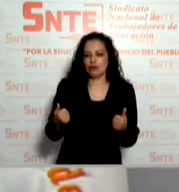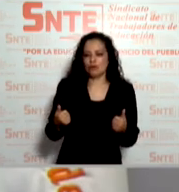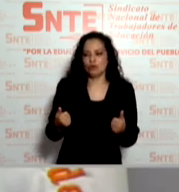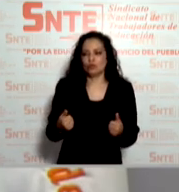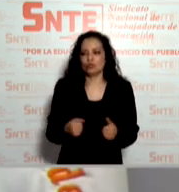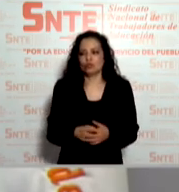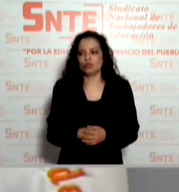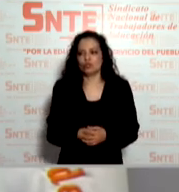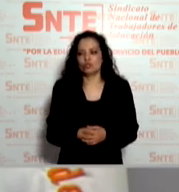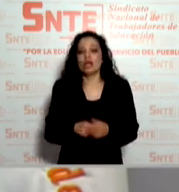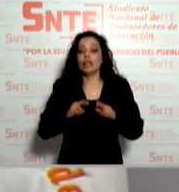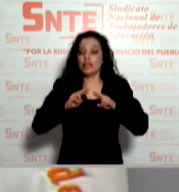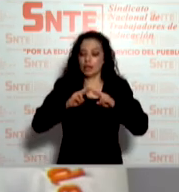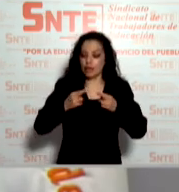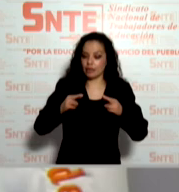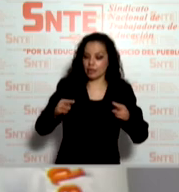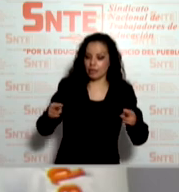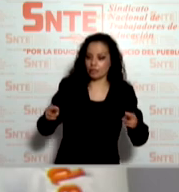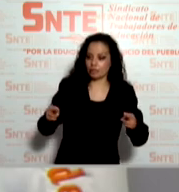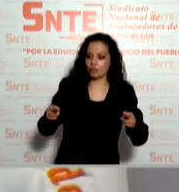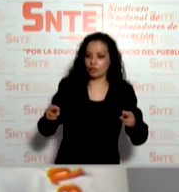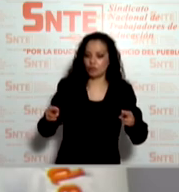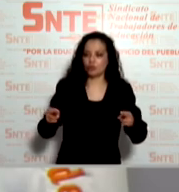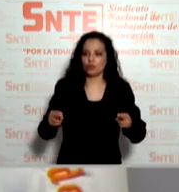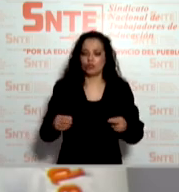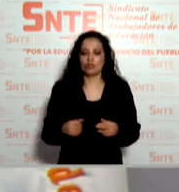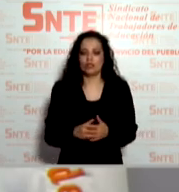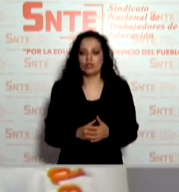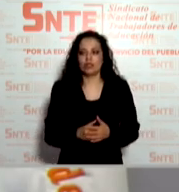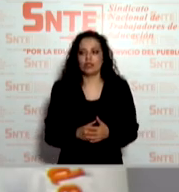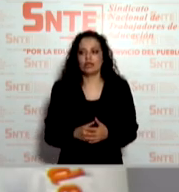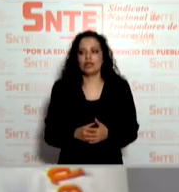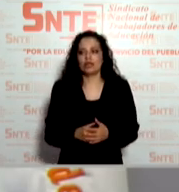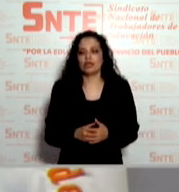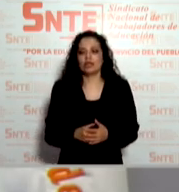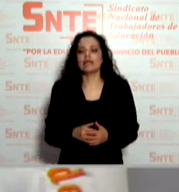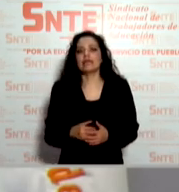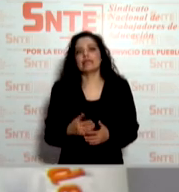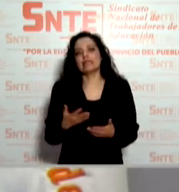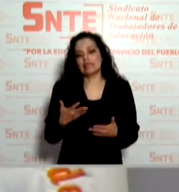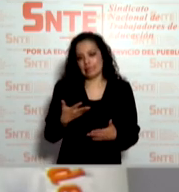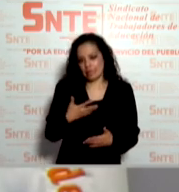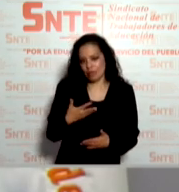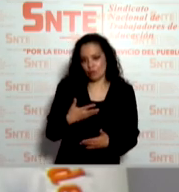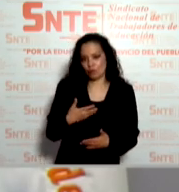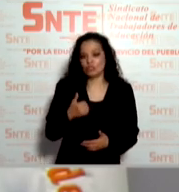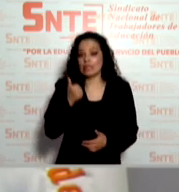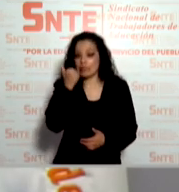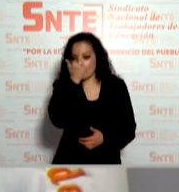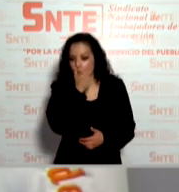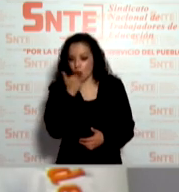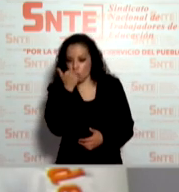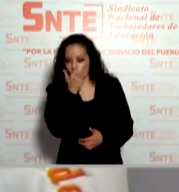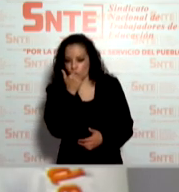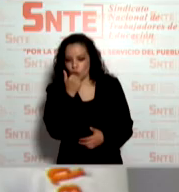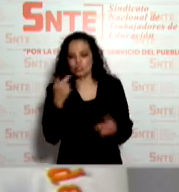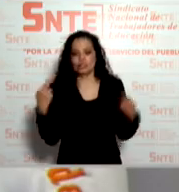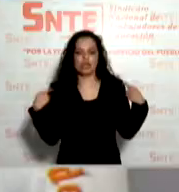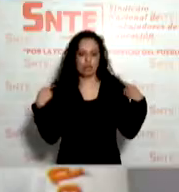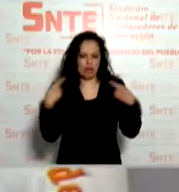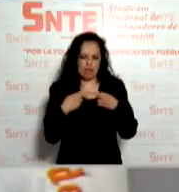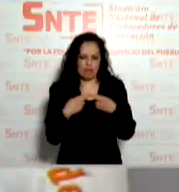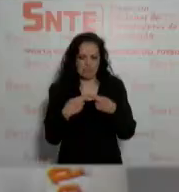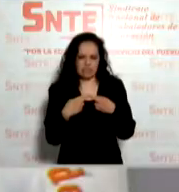esa relación inercial que hay entre alumnos y maestras, y también